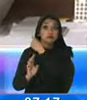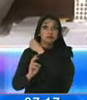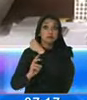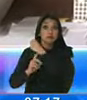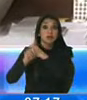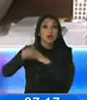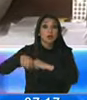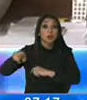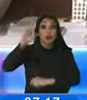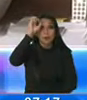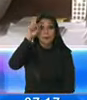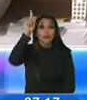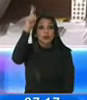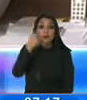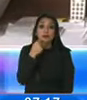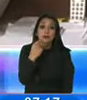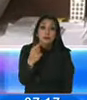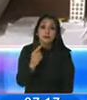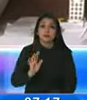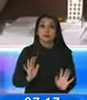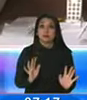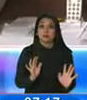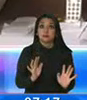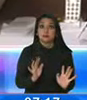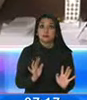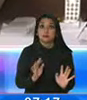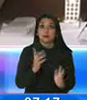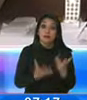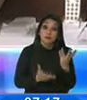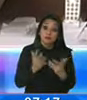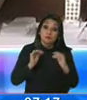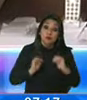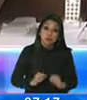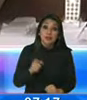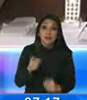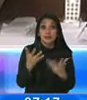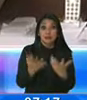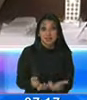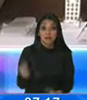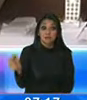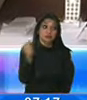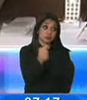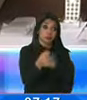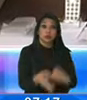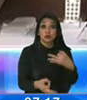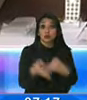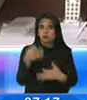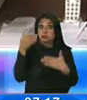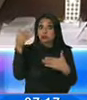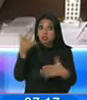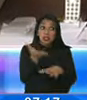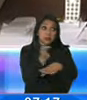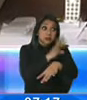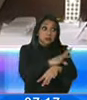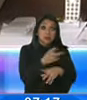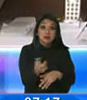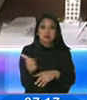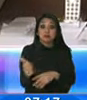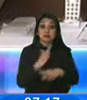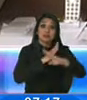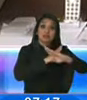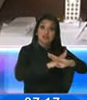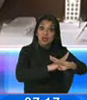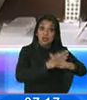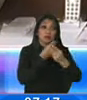hay muchos que opinan que pudiera ser que él quiera ir a un juicio político ante la Asamblea